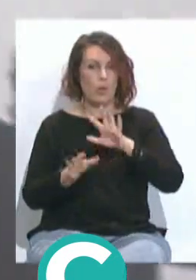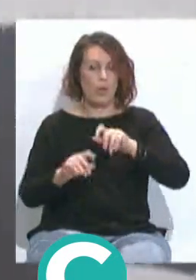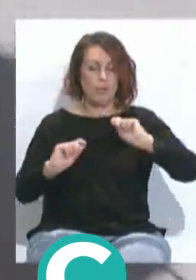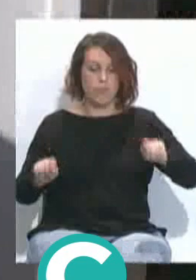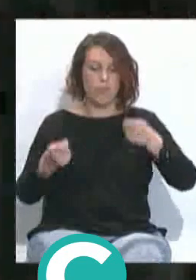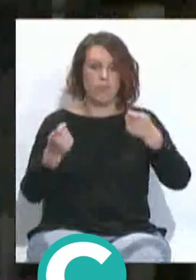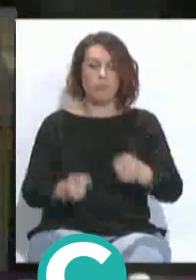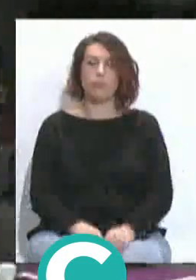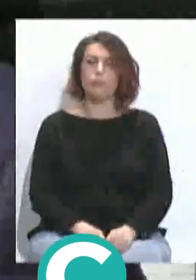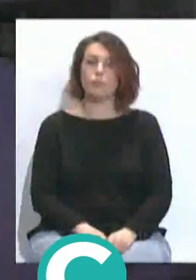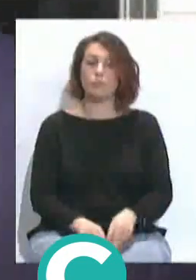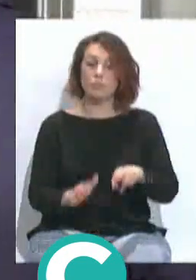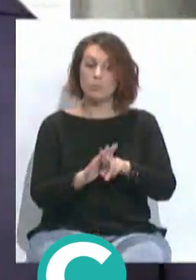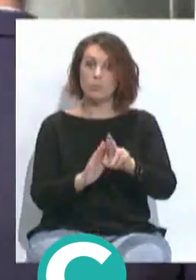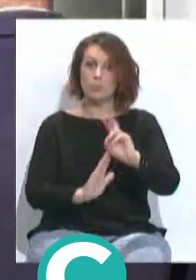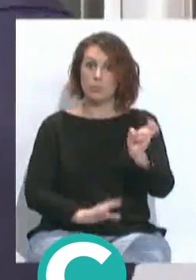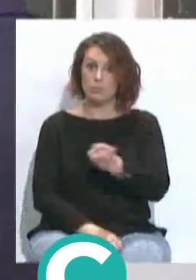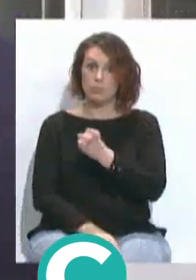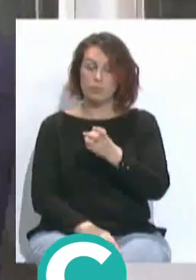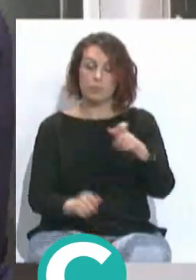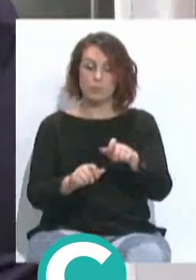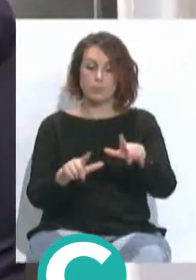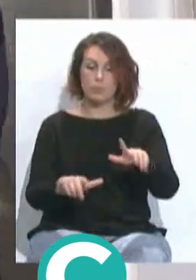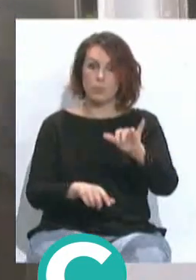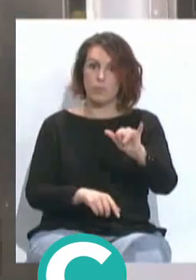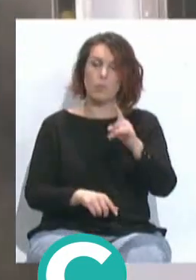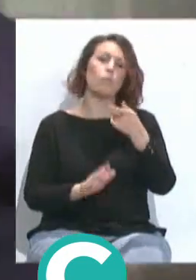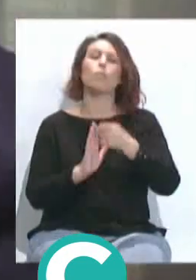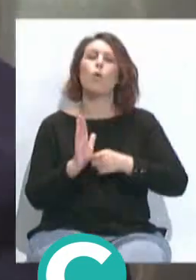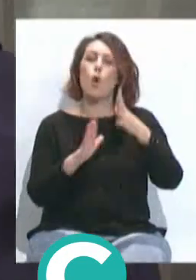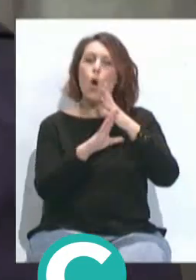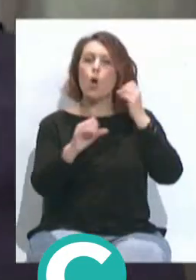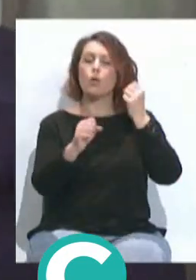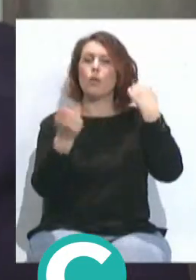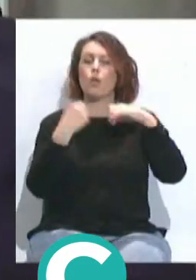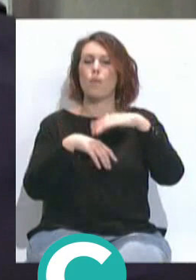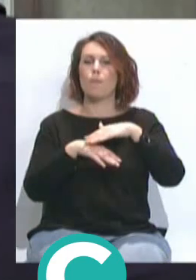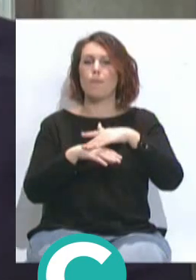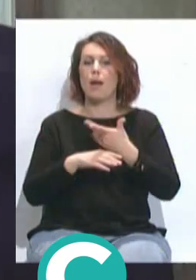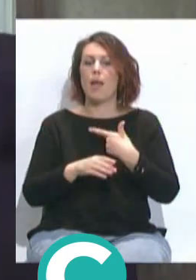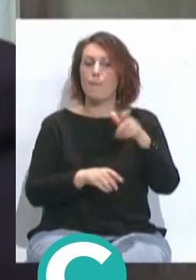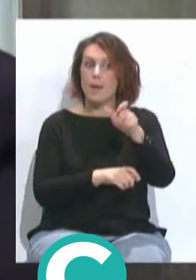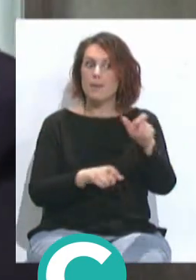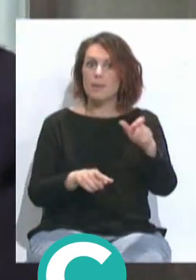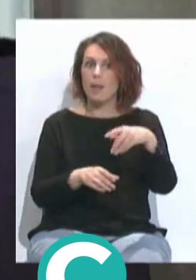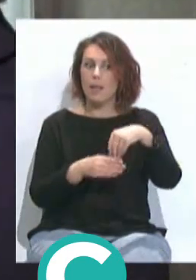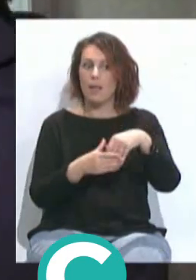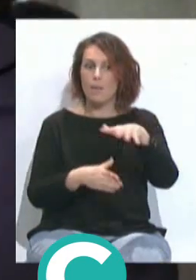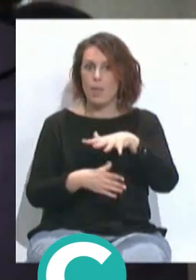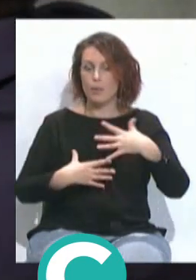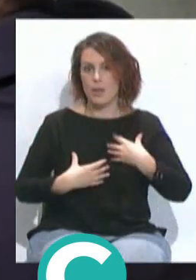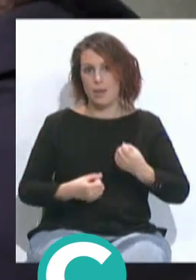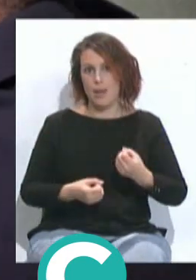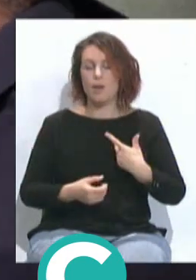Cádiz. Entre otros recursos, los establecimientos contarán con un protocolo de actuación dirigido al personal de estos espacios